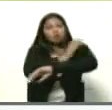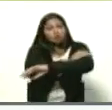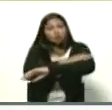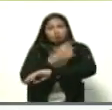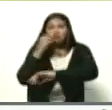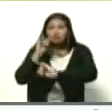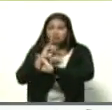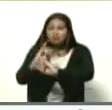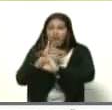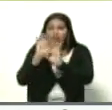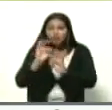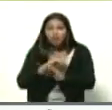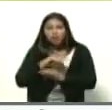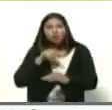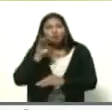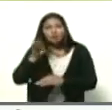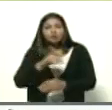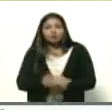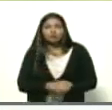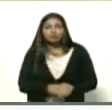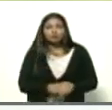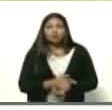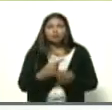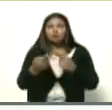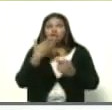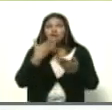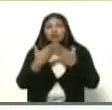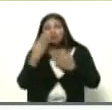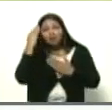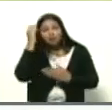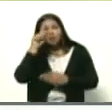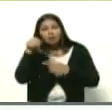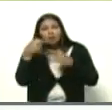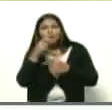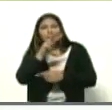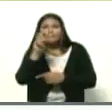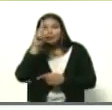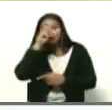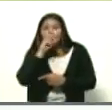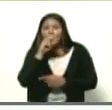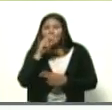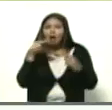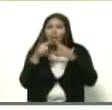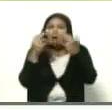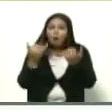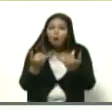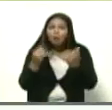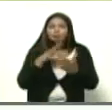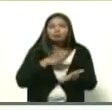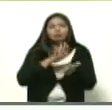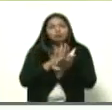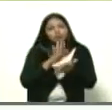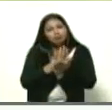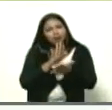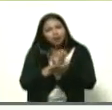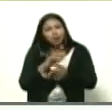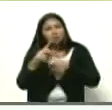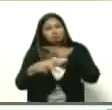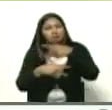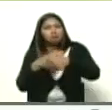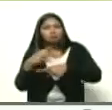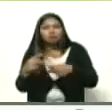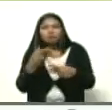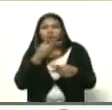extrema derecha de nuestro país, pero que gracias a Dios, luego de estos 20 años, se encuentra en calma y en un proceso